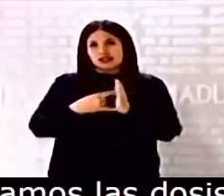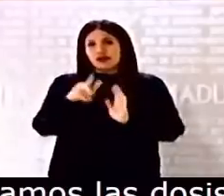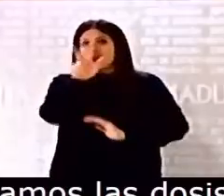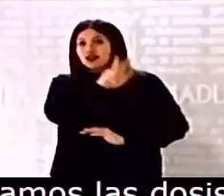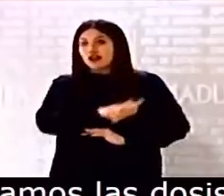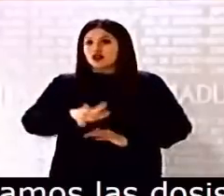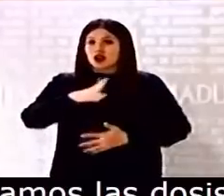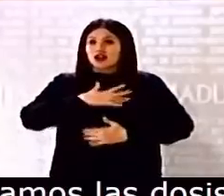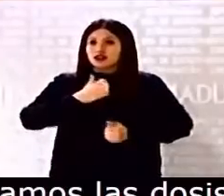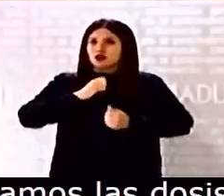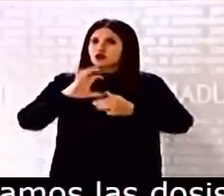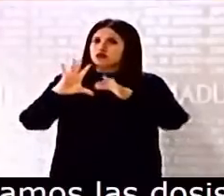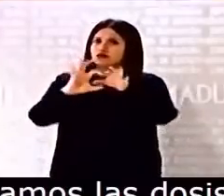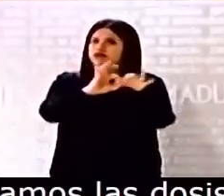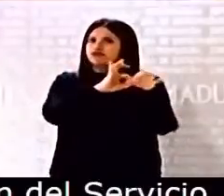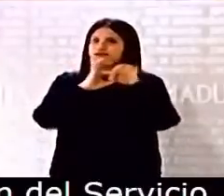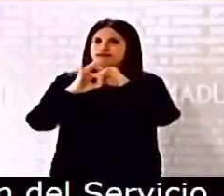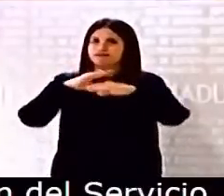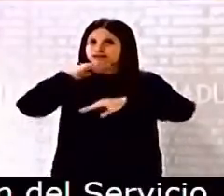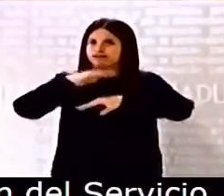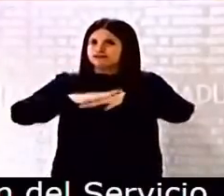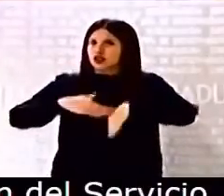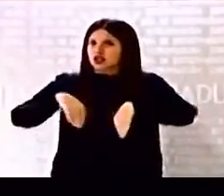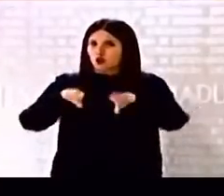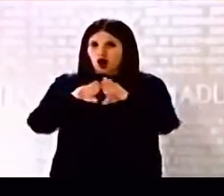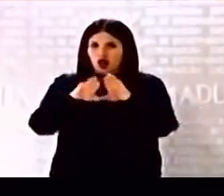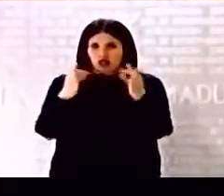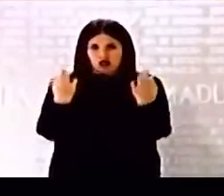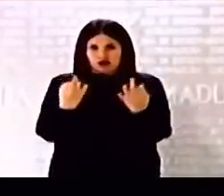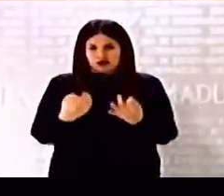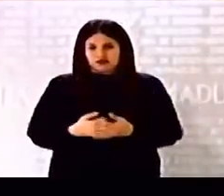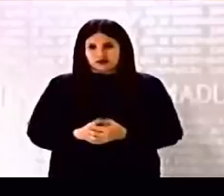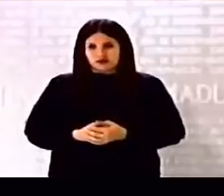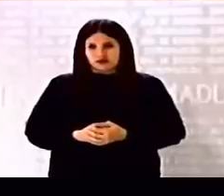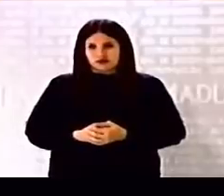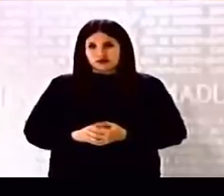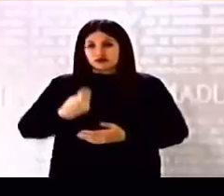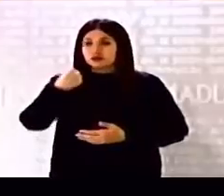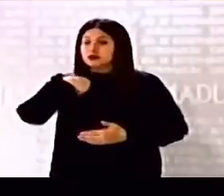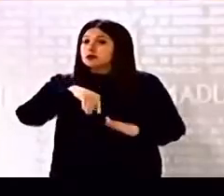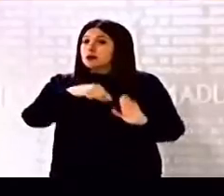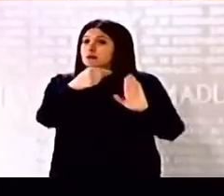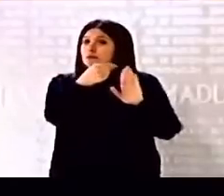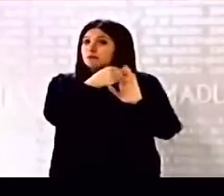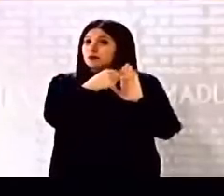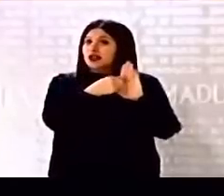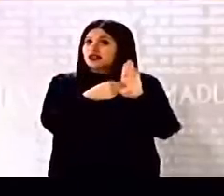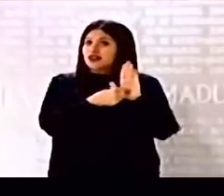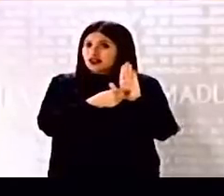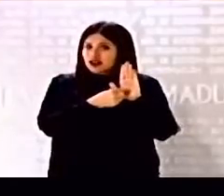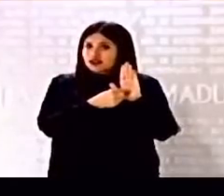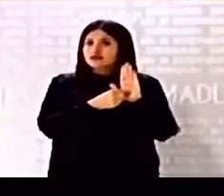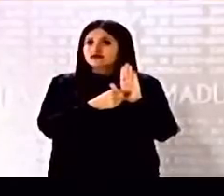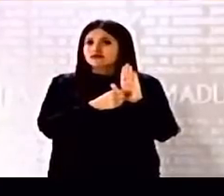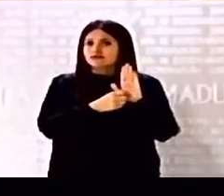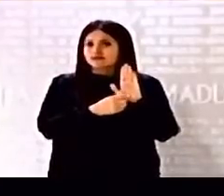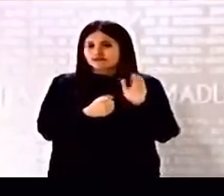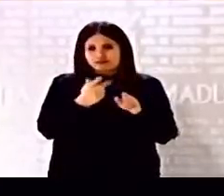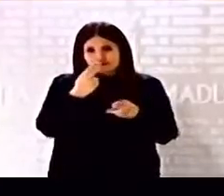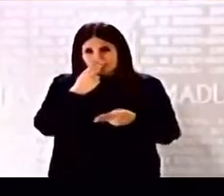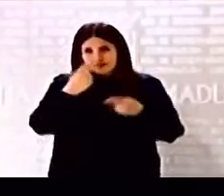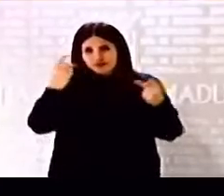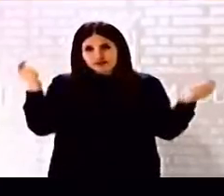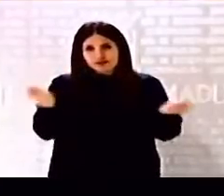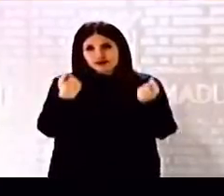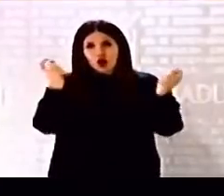Salud. Estas medidas se verán reflejadas, insisto, en una orden comunicada,